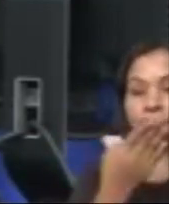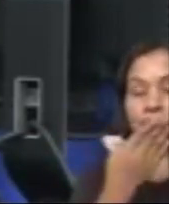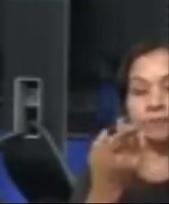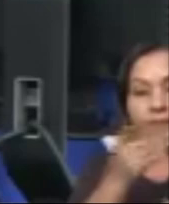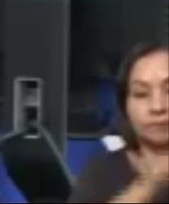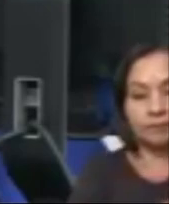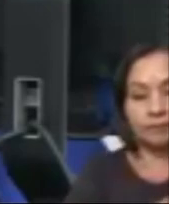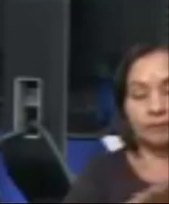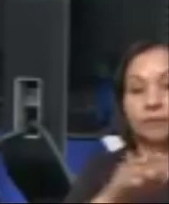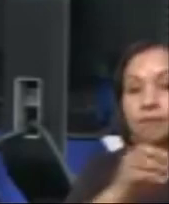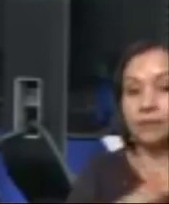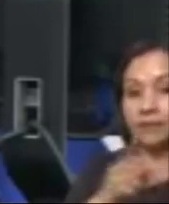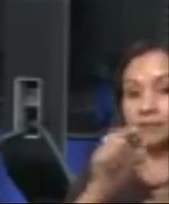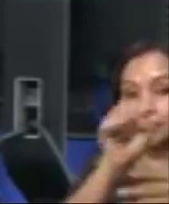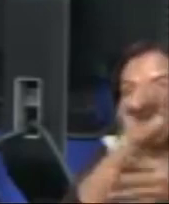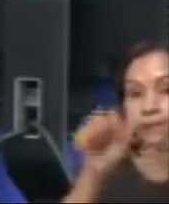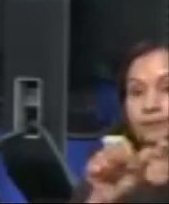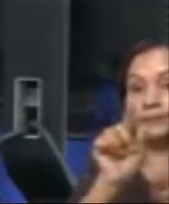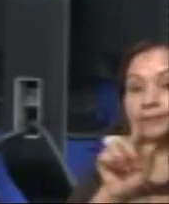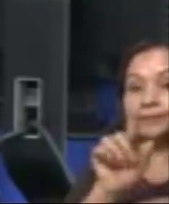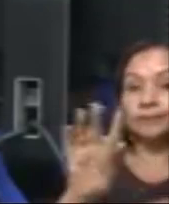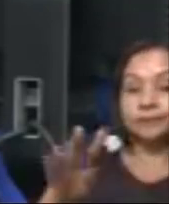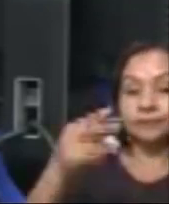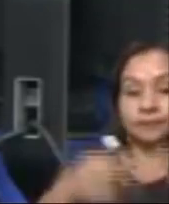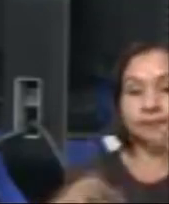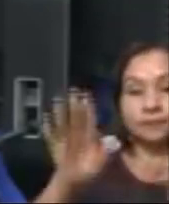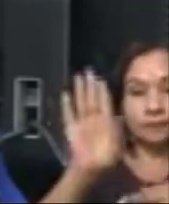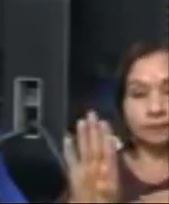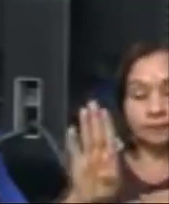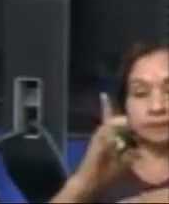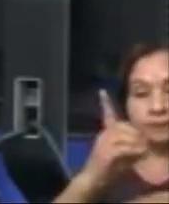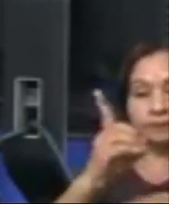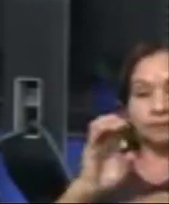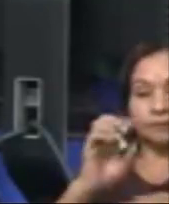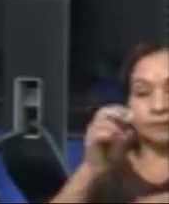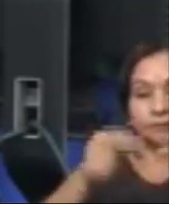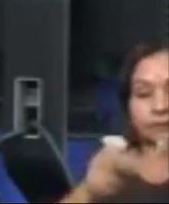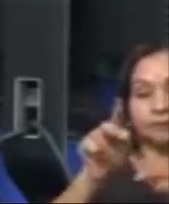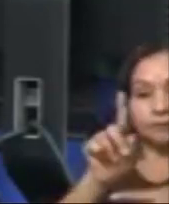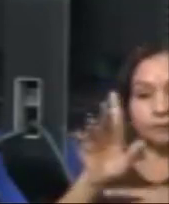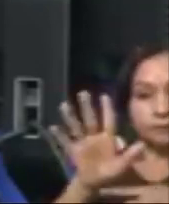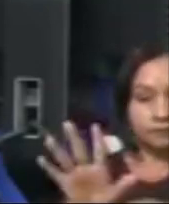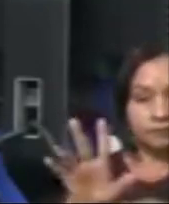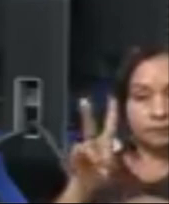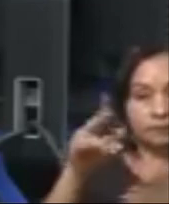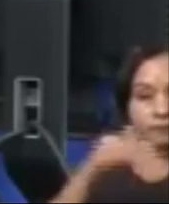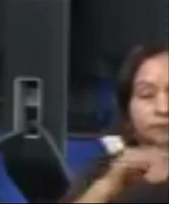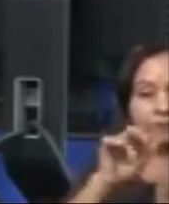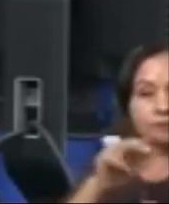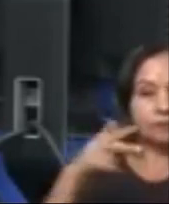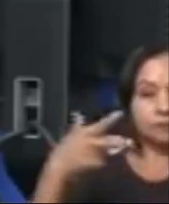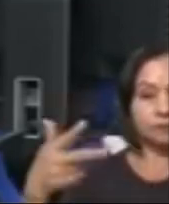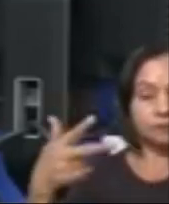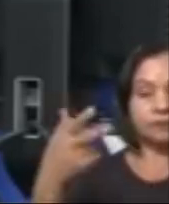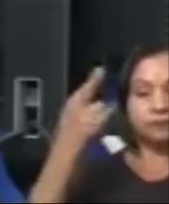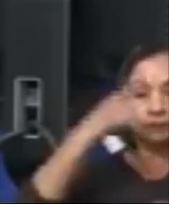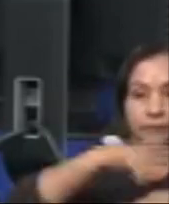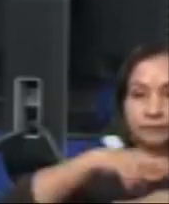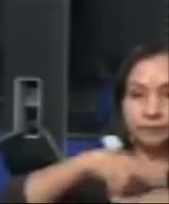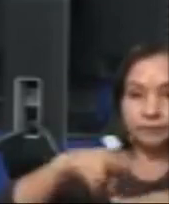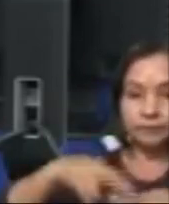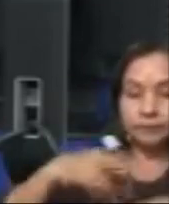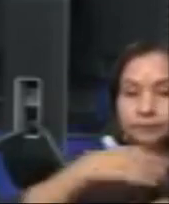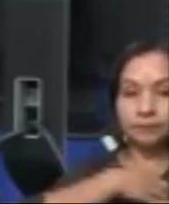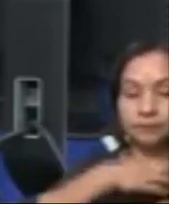final, violentando el artículo 14, literal B del decreto ejecutivo número 15 del 2018, reglamento de la